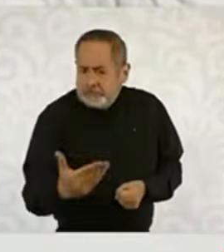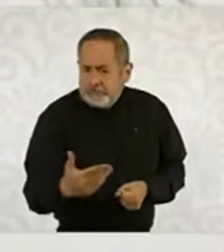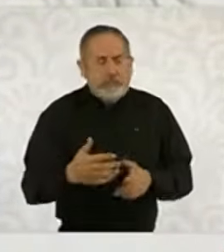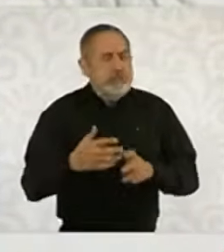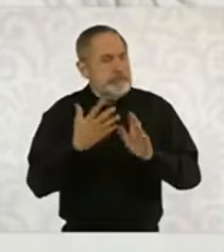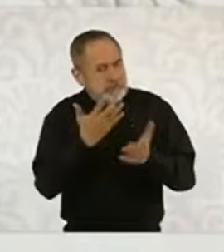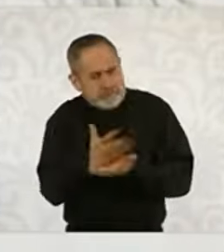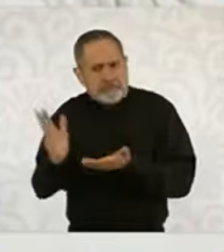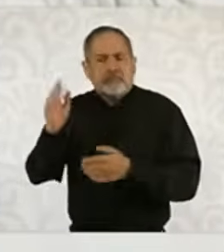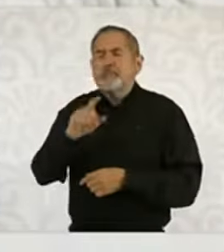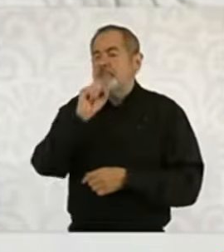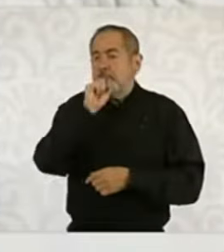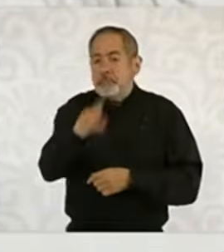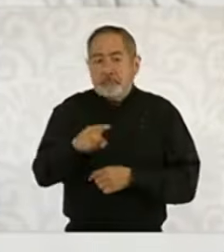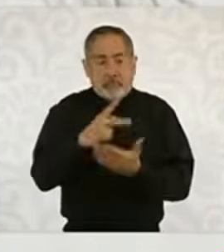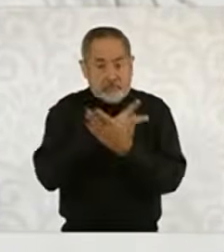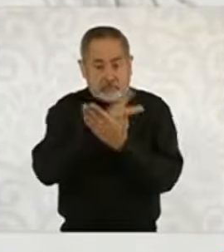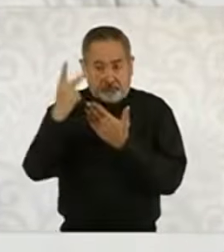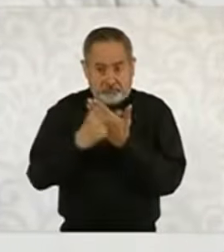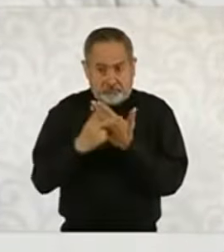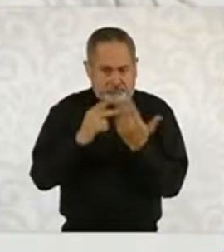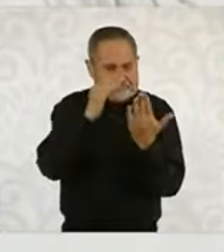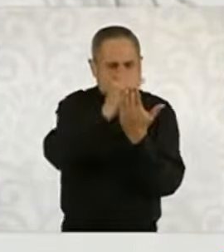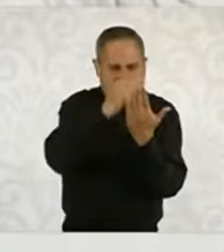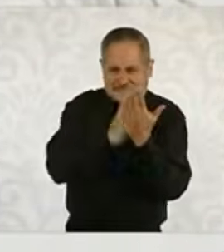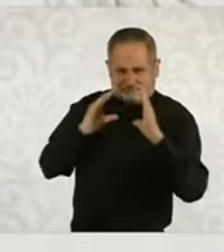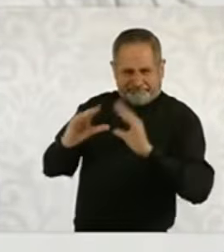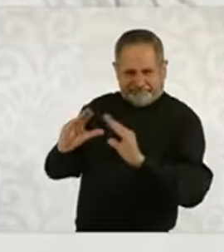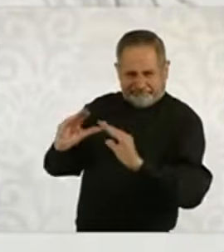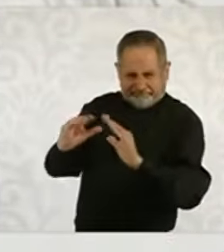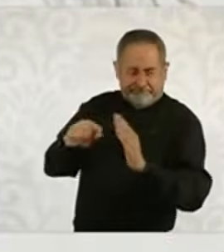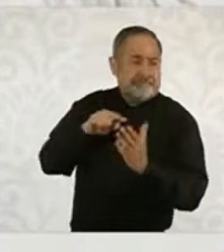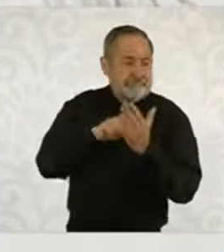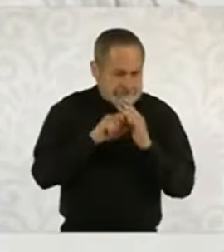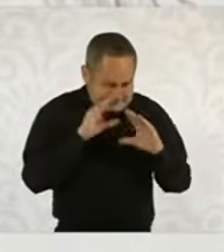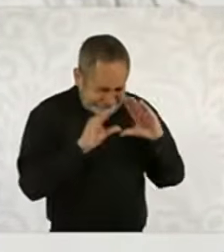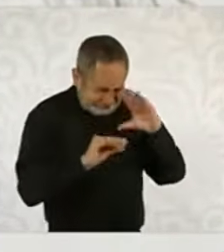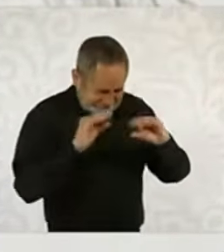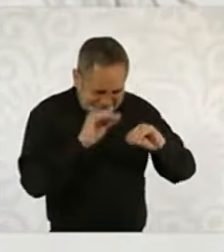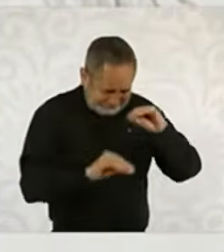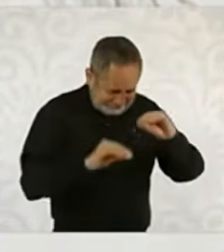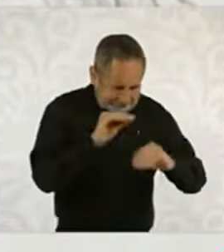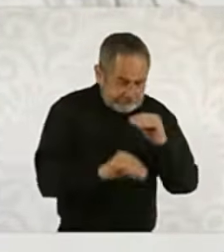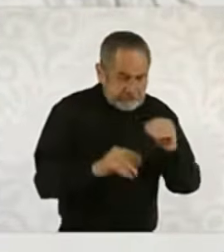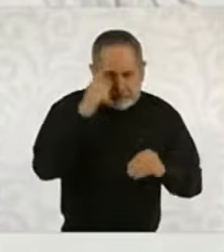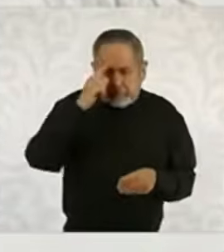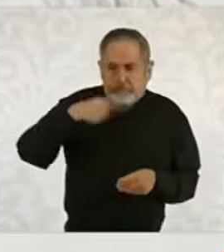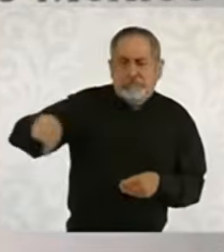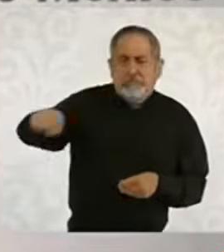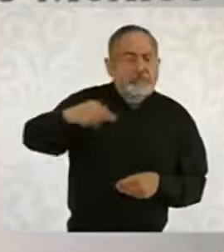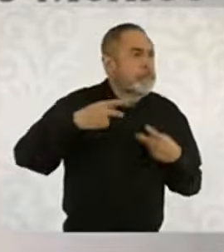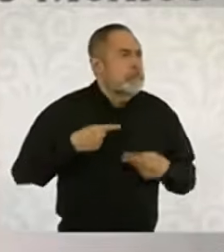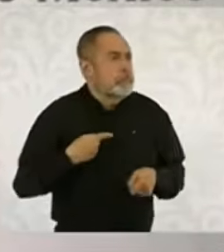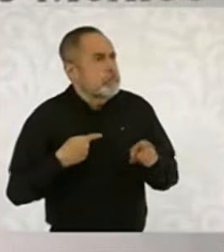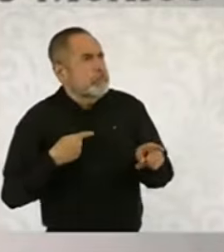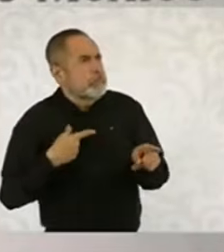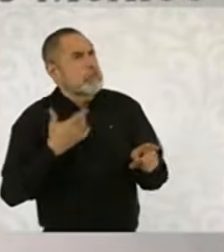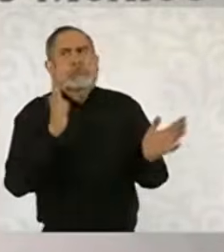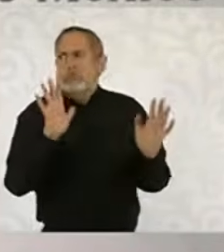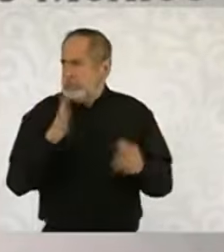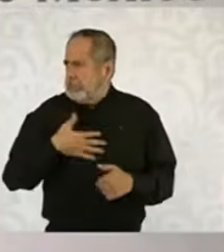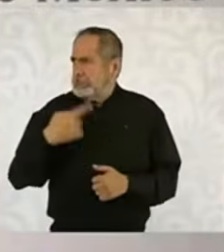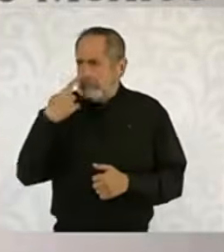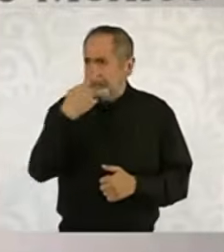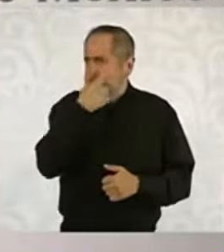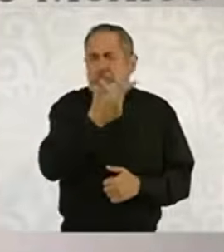modificando parte de los programas de estudio para hacer mucho más atractivo el bachillerato a los estudiantes.